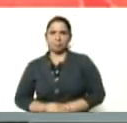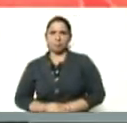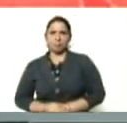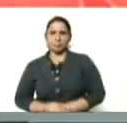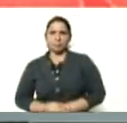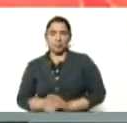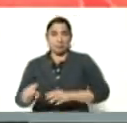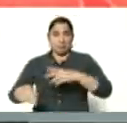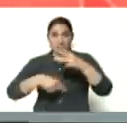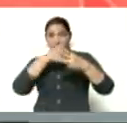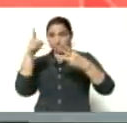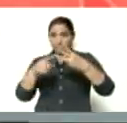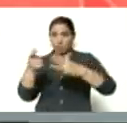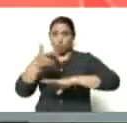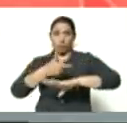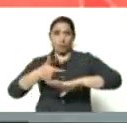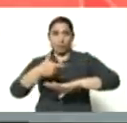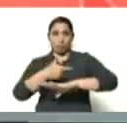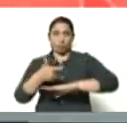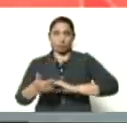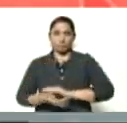Luego lo hicieron gobernador